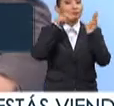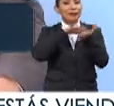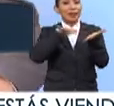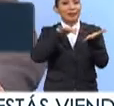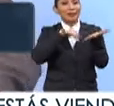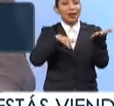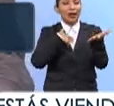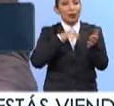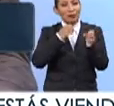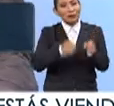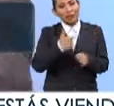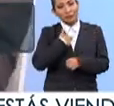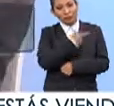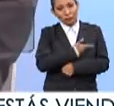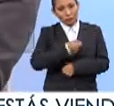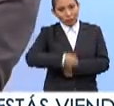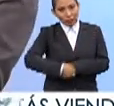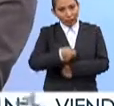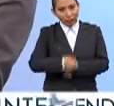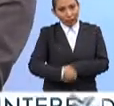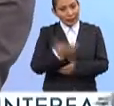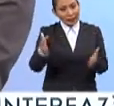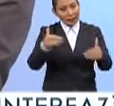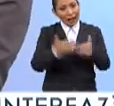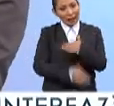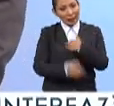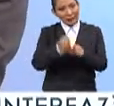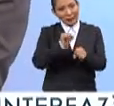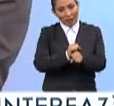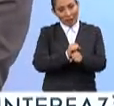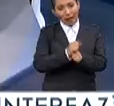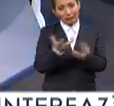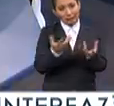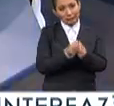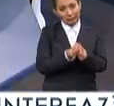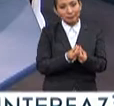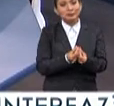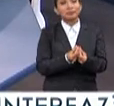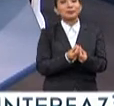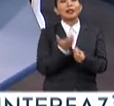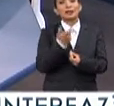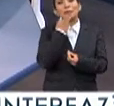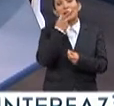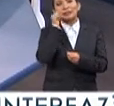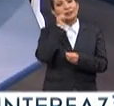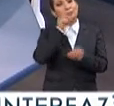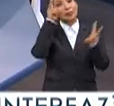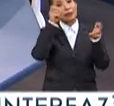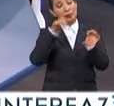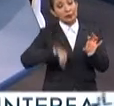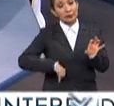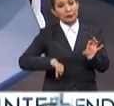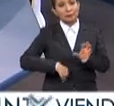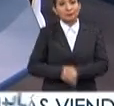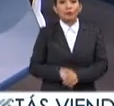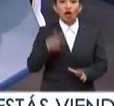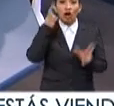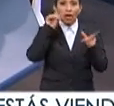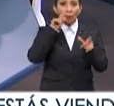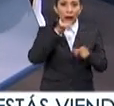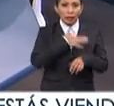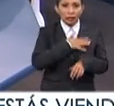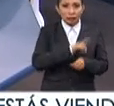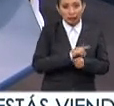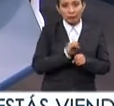como estas javier es un placer saludarte dejó cerrar semana por supuesto contigo y hablar siempre de temas tan interesantes alomar